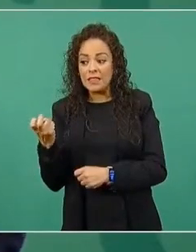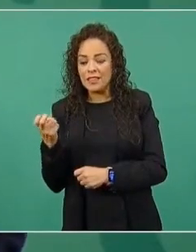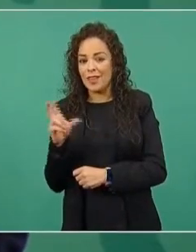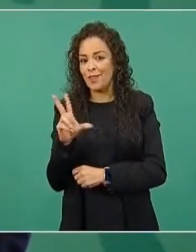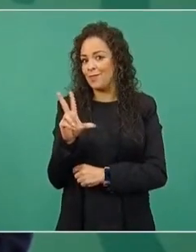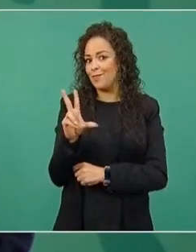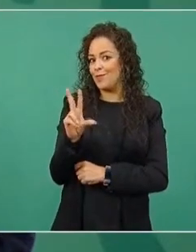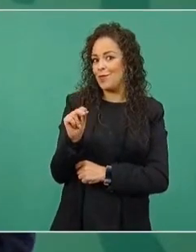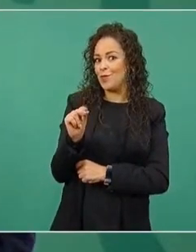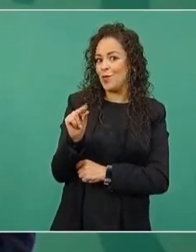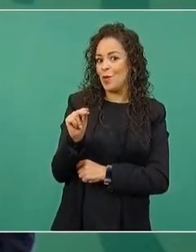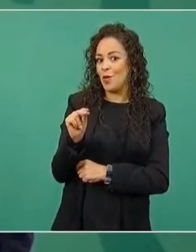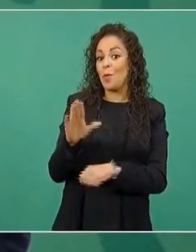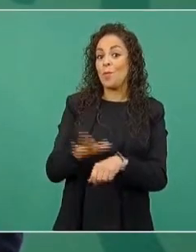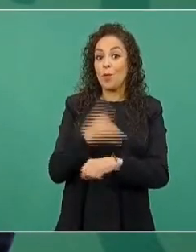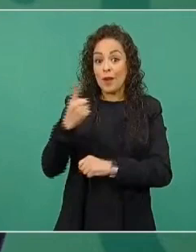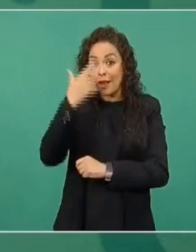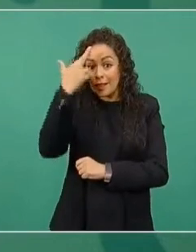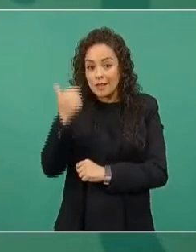por lo que tú estás